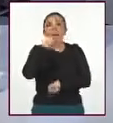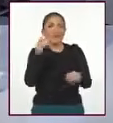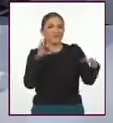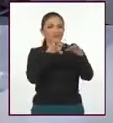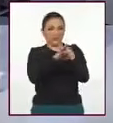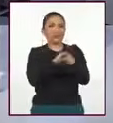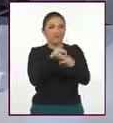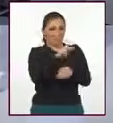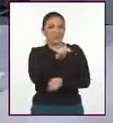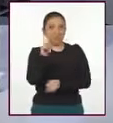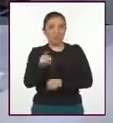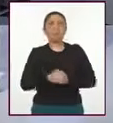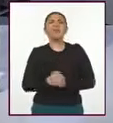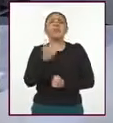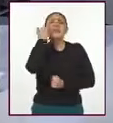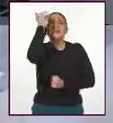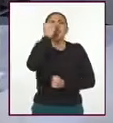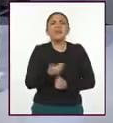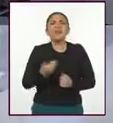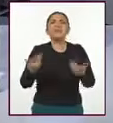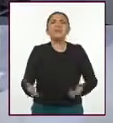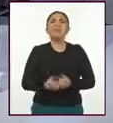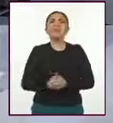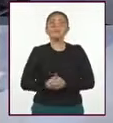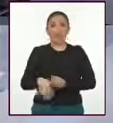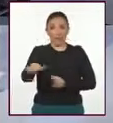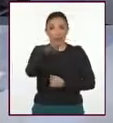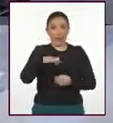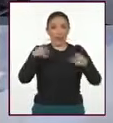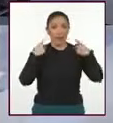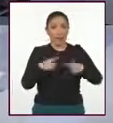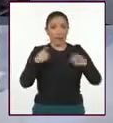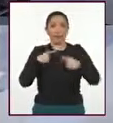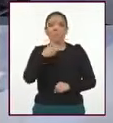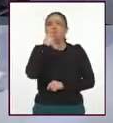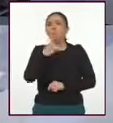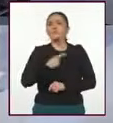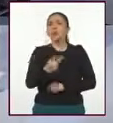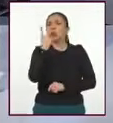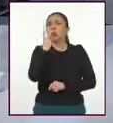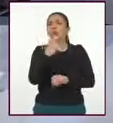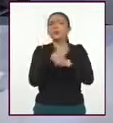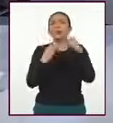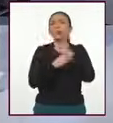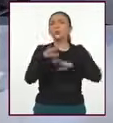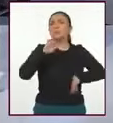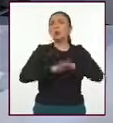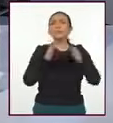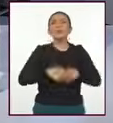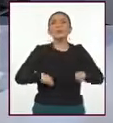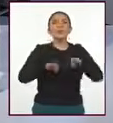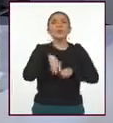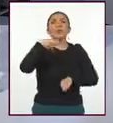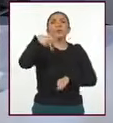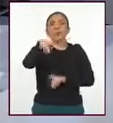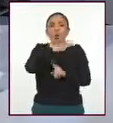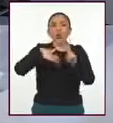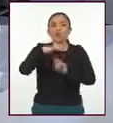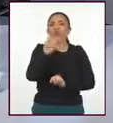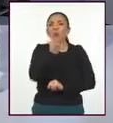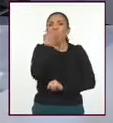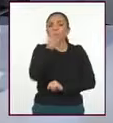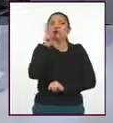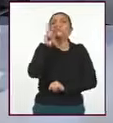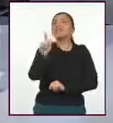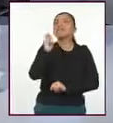mencionando. Queríamos saber que nuestra audiencia nos comentara 2 elementos importantes de su contexto escolar, así que vamos a ver qué